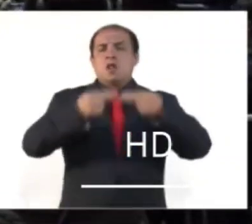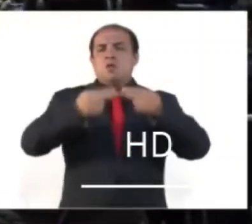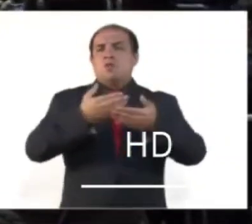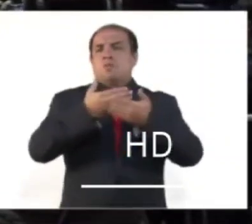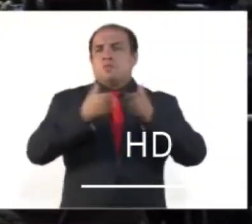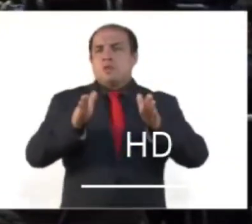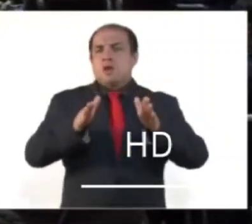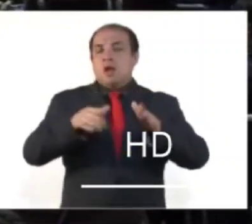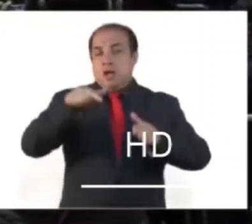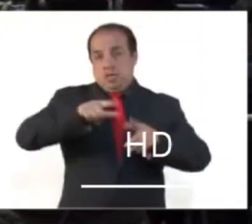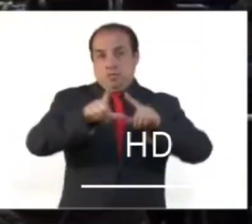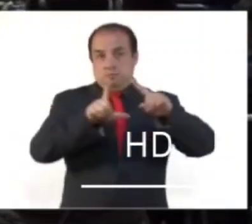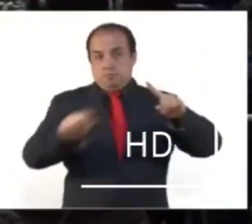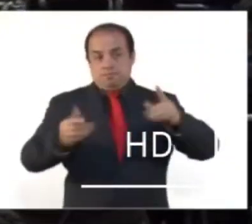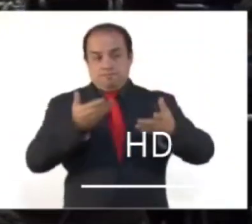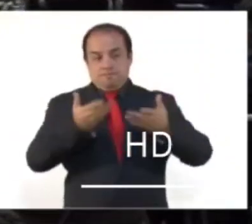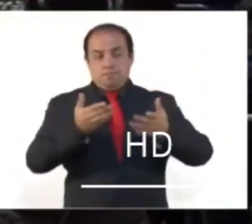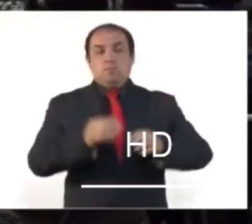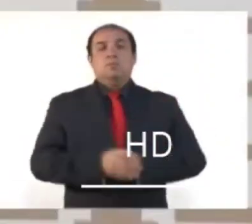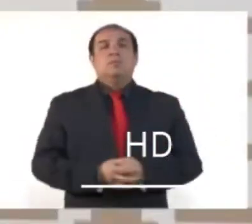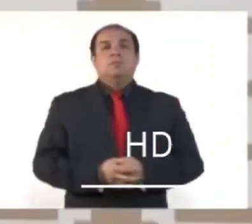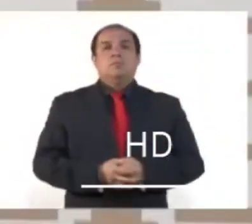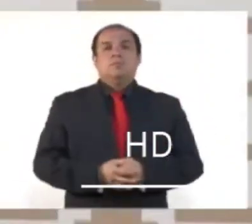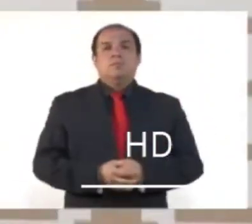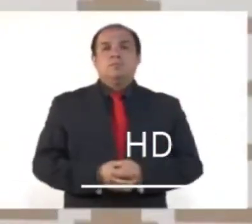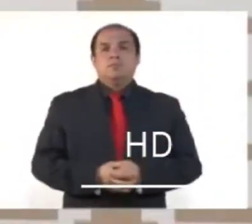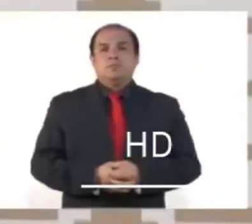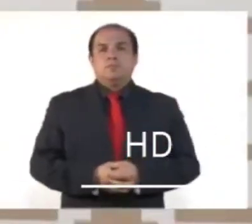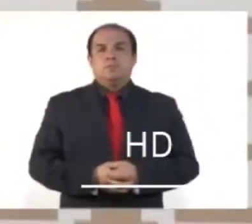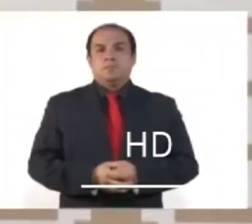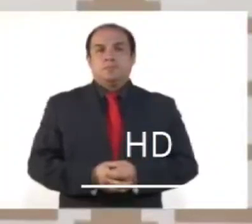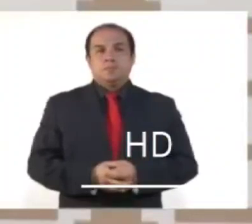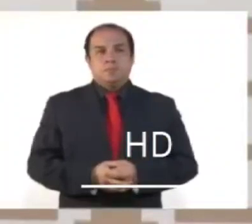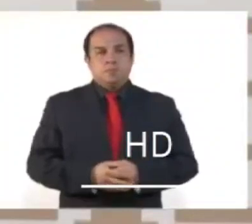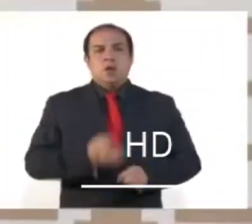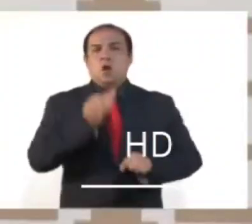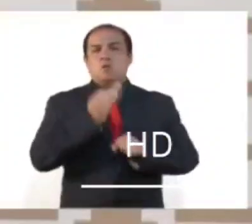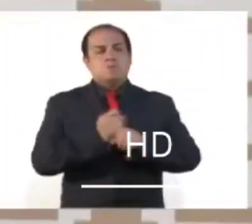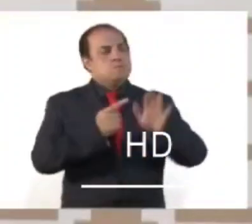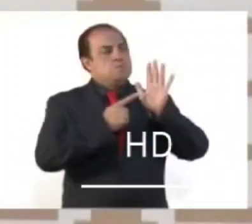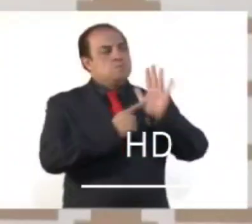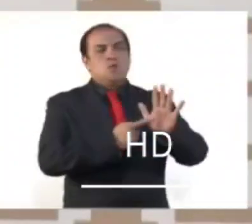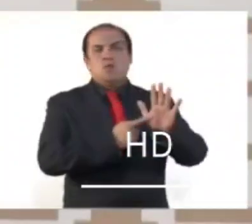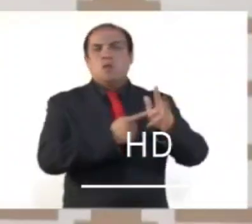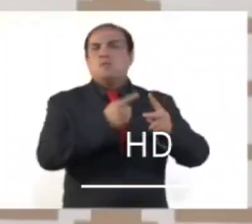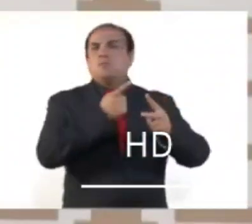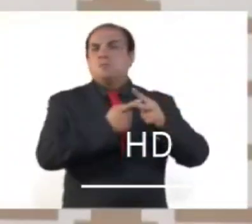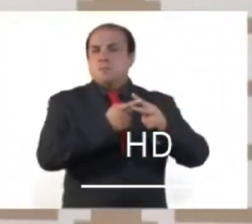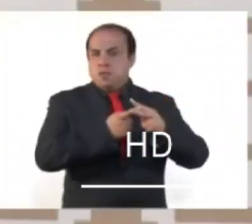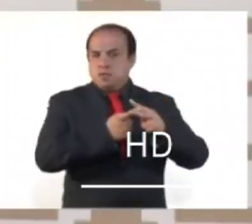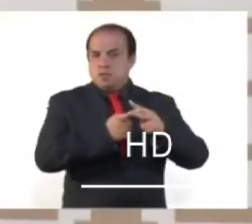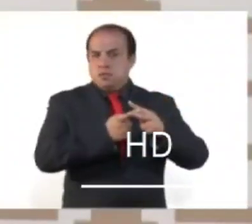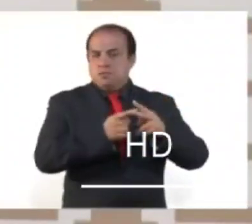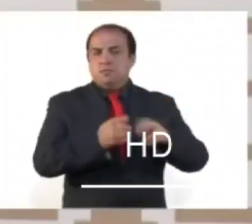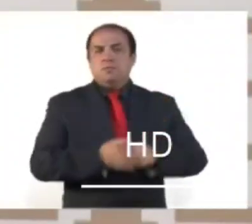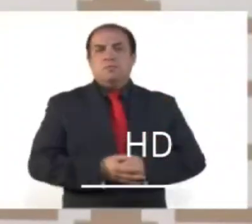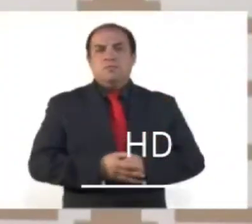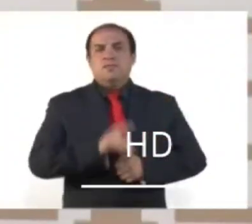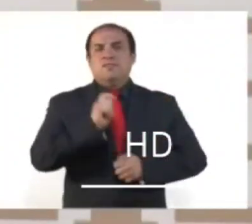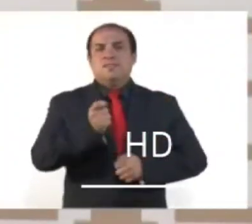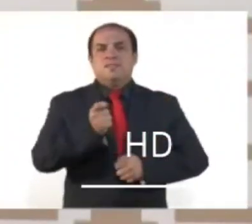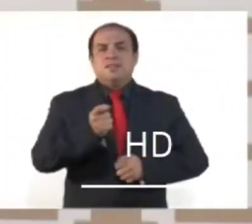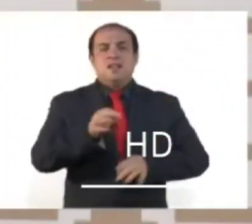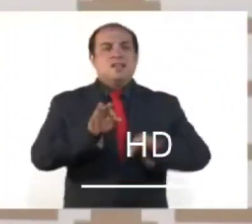de nuestro país. Y lo vamos a hacer con cifras, con datos, producto de las